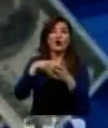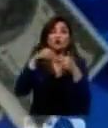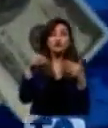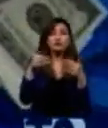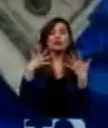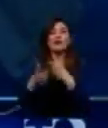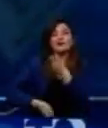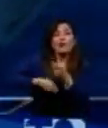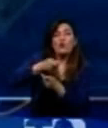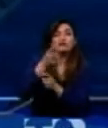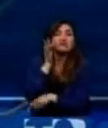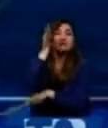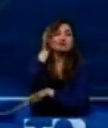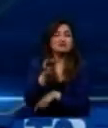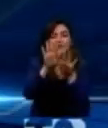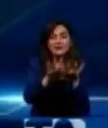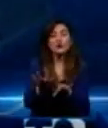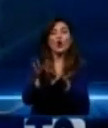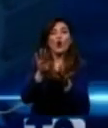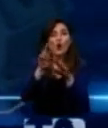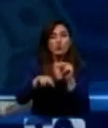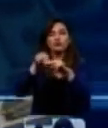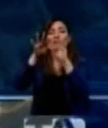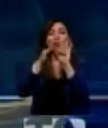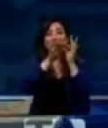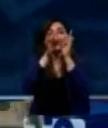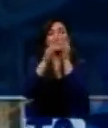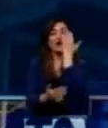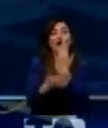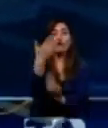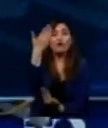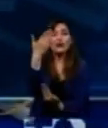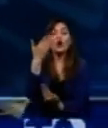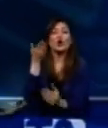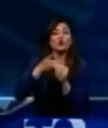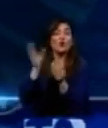que serán devueltos a futuro por la Secretaría de la Reconstrucción, que ya ha facilitado